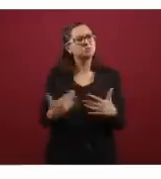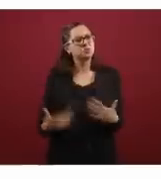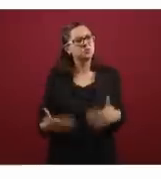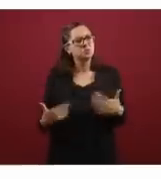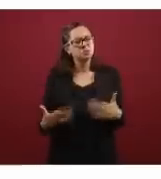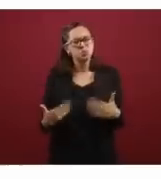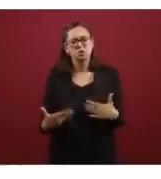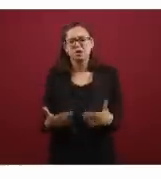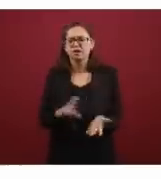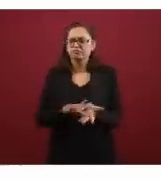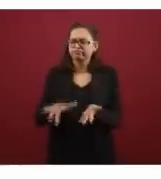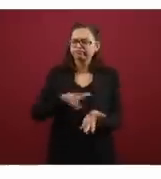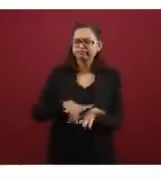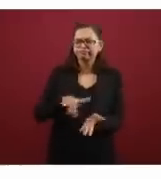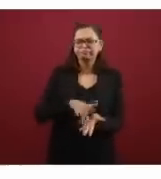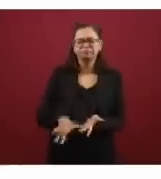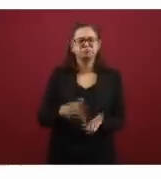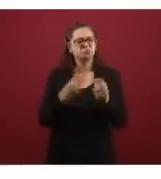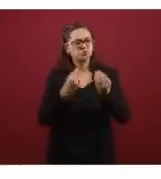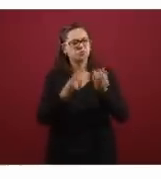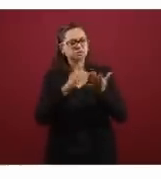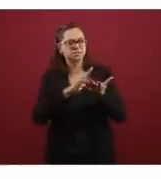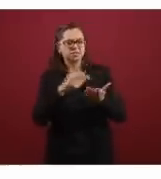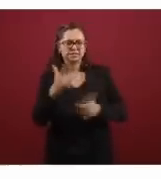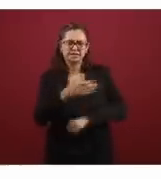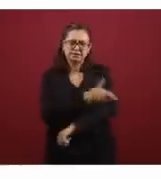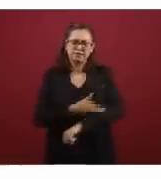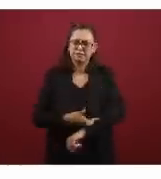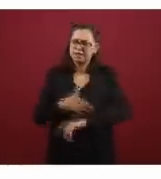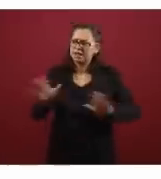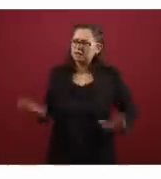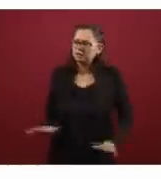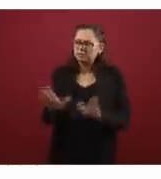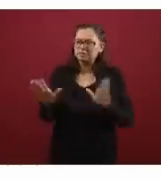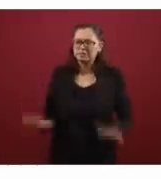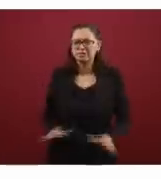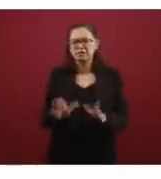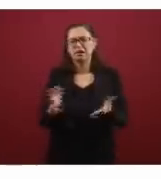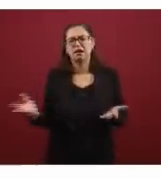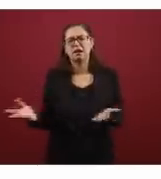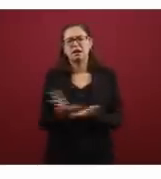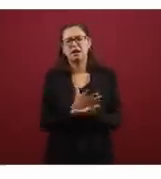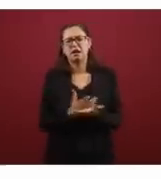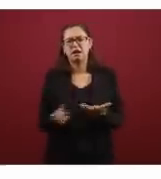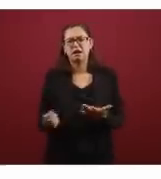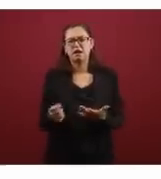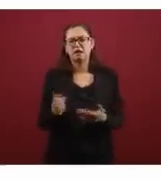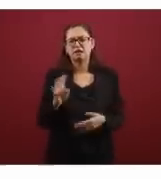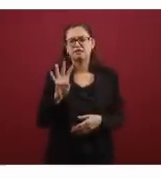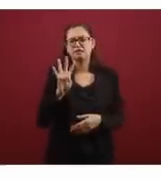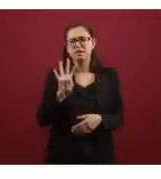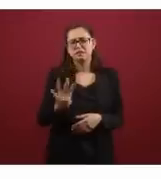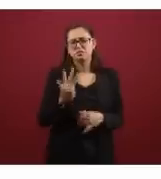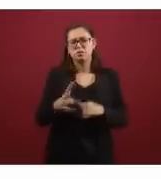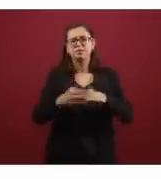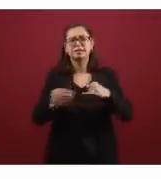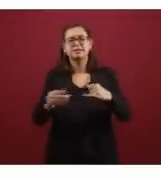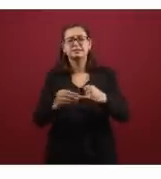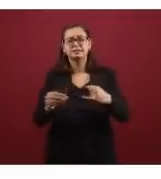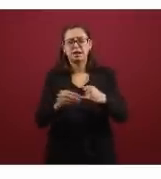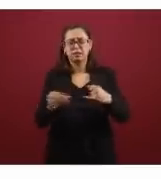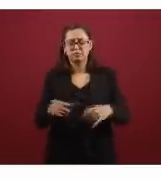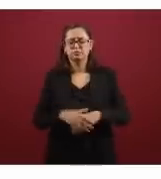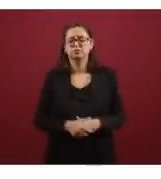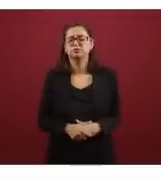agradecemos el apoyo que está dando a la economía familiar, con un margen de 19 centavos. En el caso de